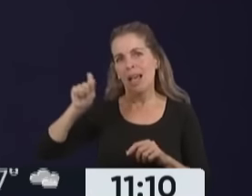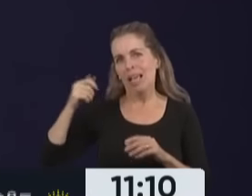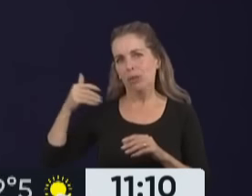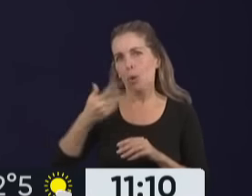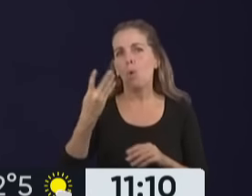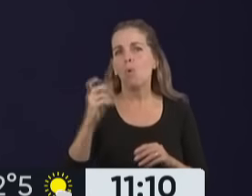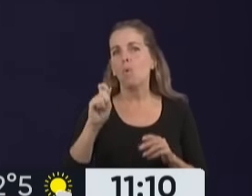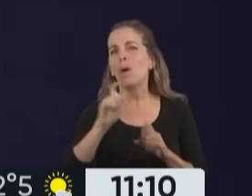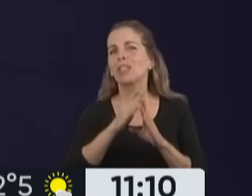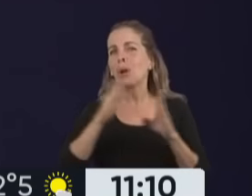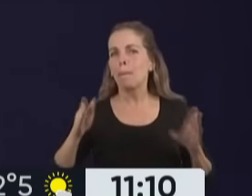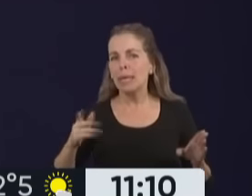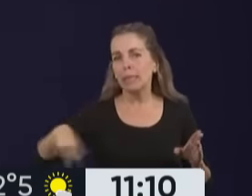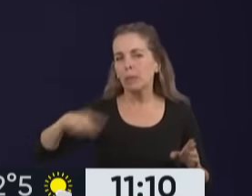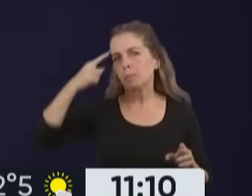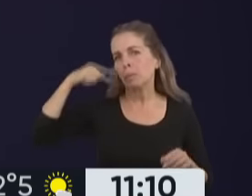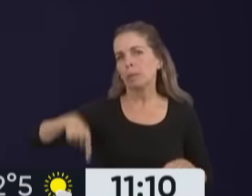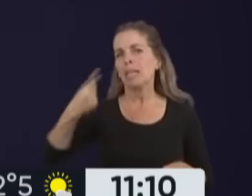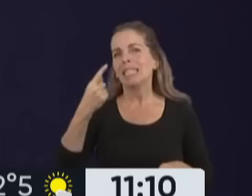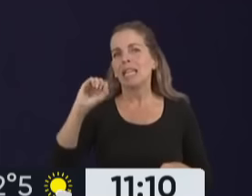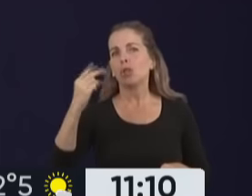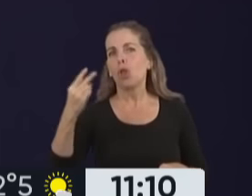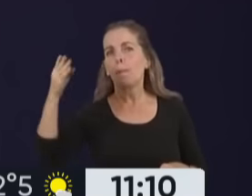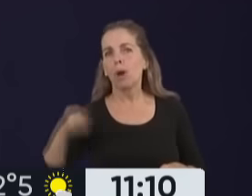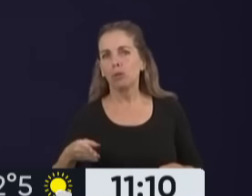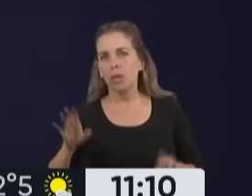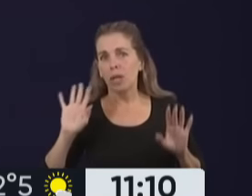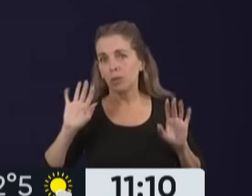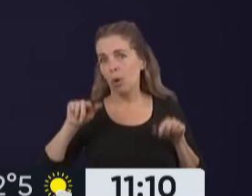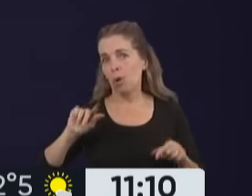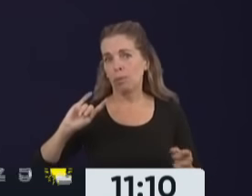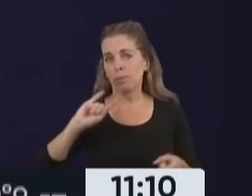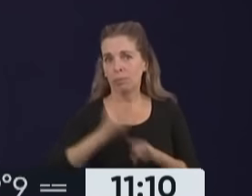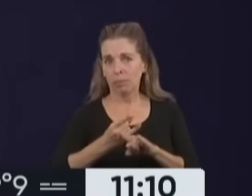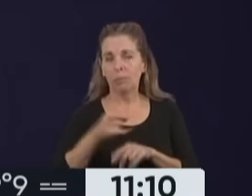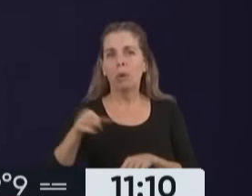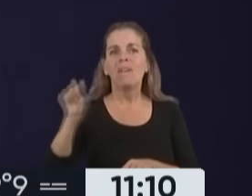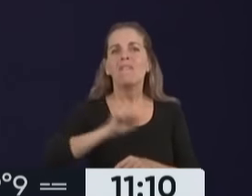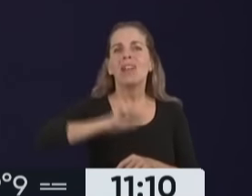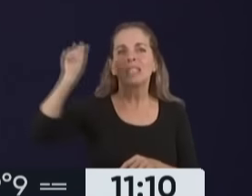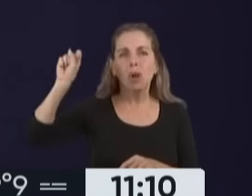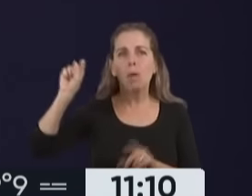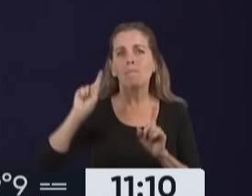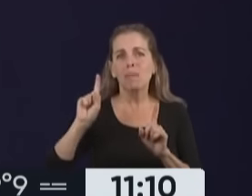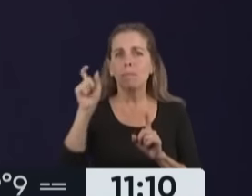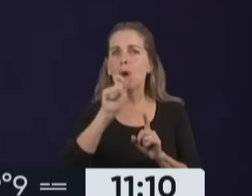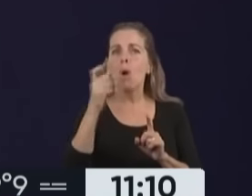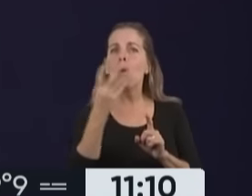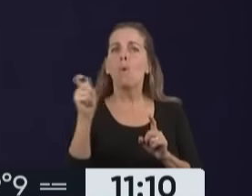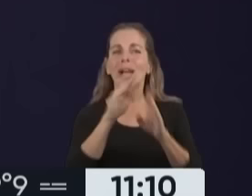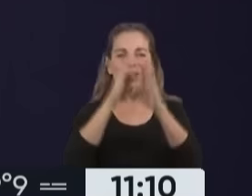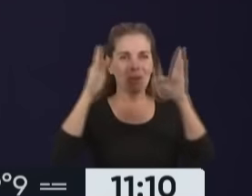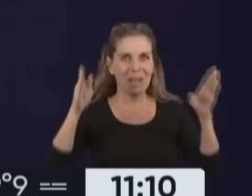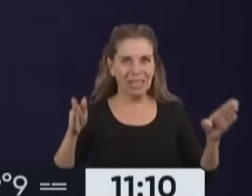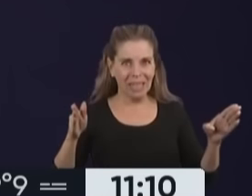4 meses del 102%. Hoy la inflación acumulada en ese periodo, que hace 4 meses